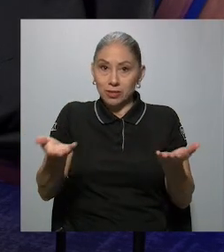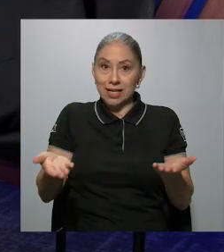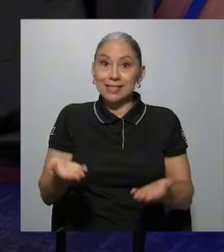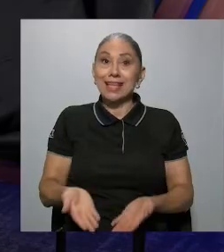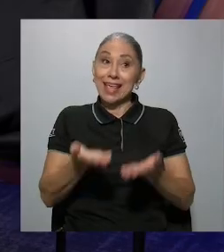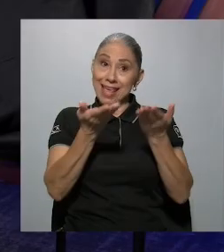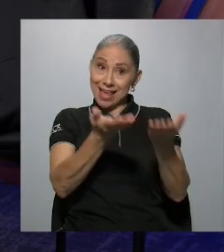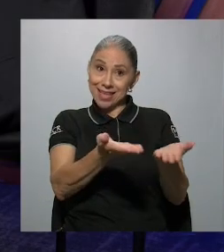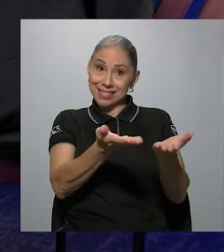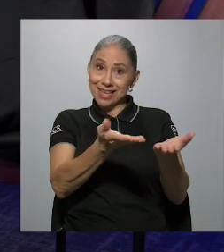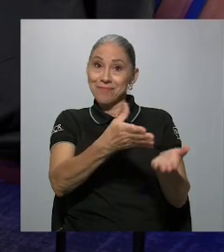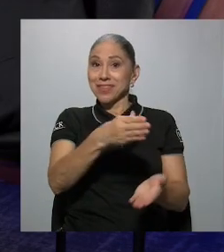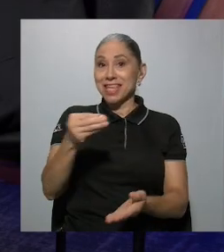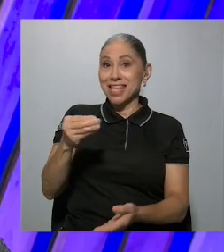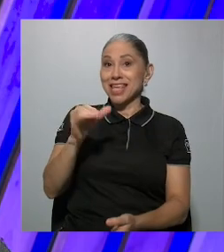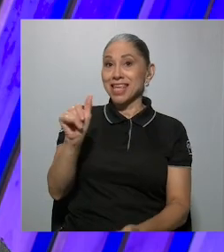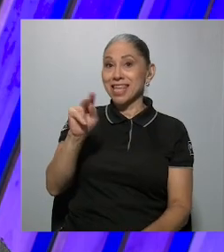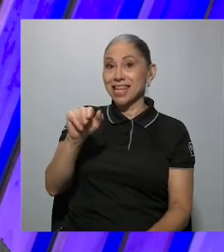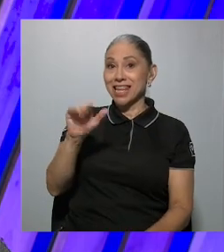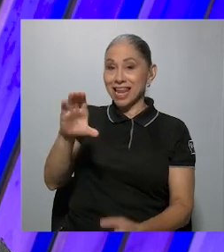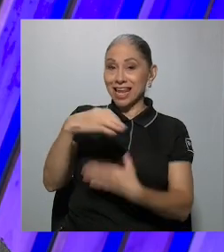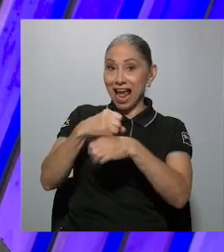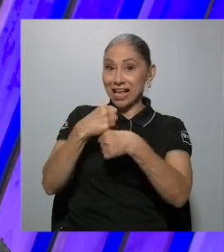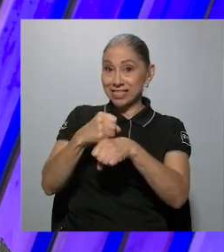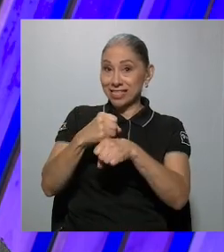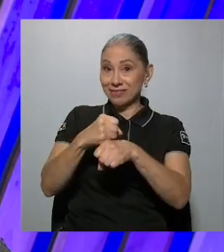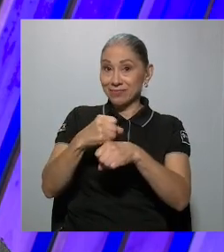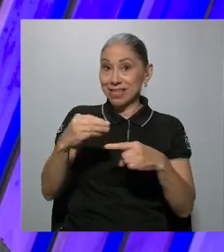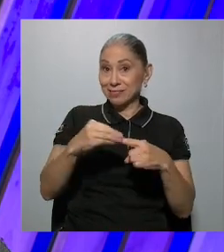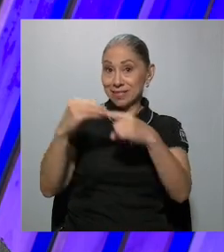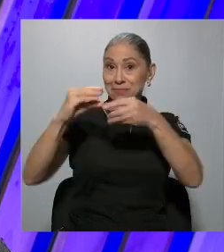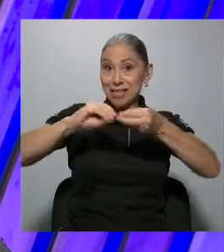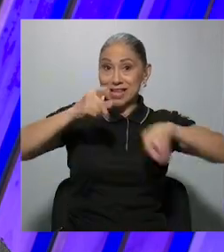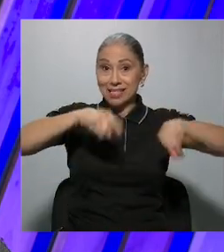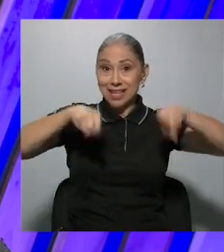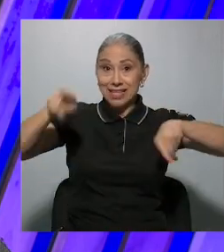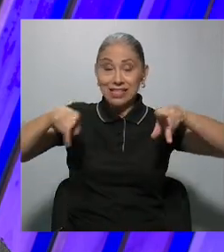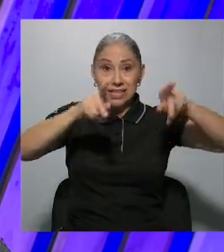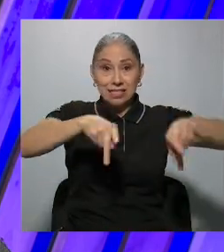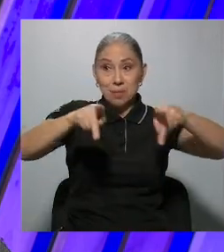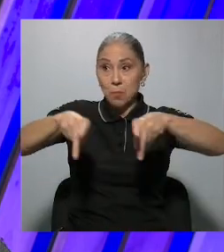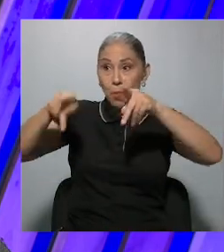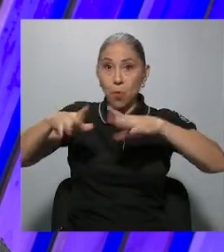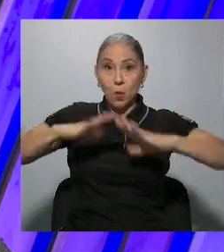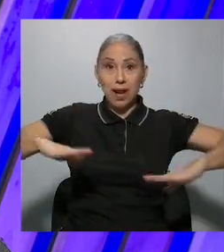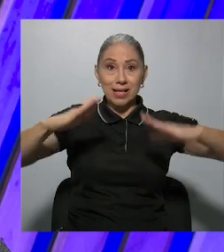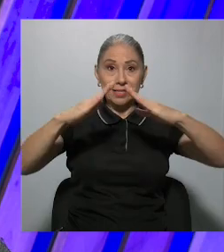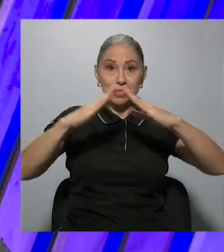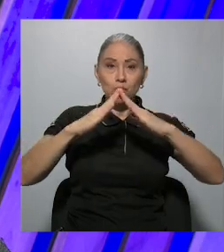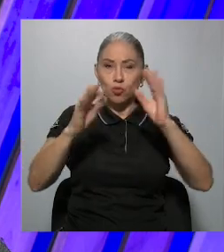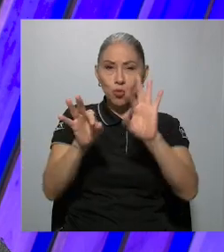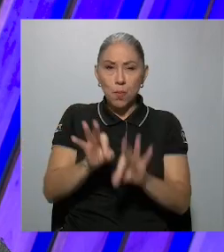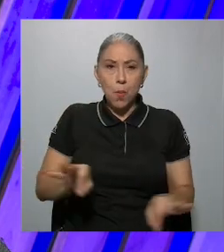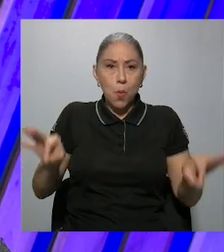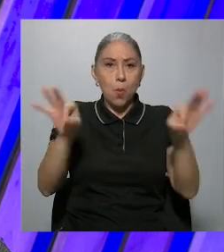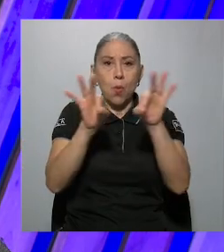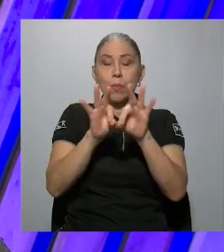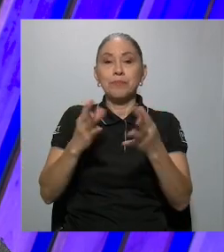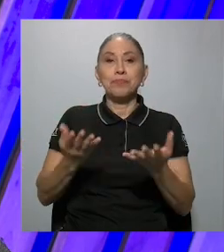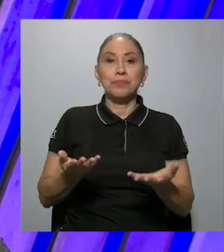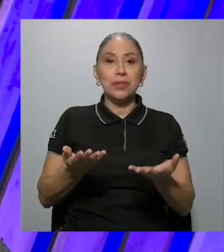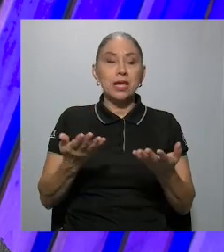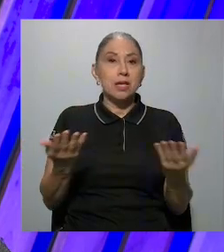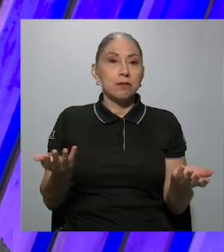cosas que ella y el INEC hacen, sobre todo sobre estadísticas de población, son importantísimas,